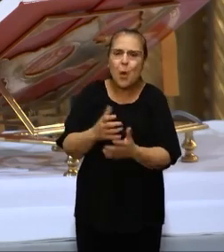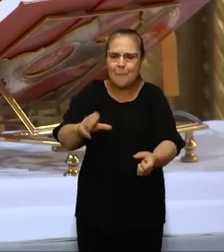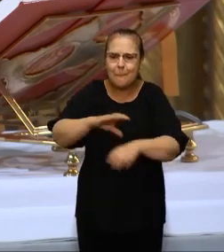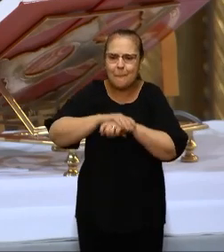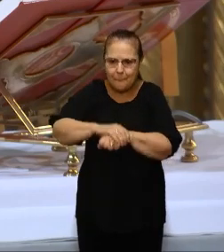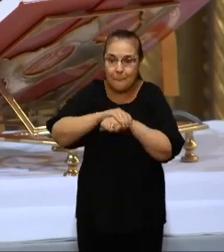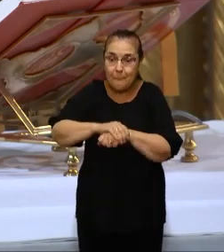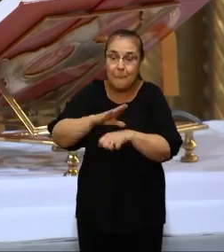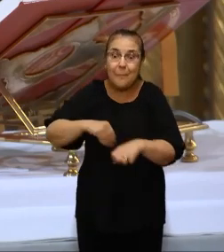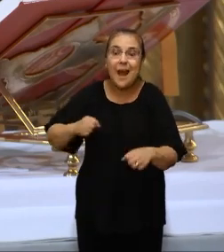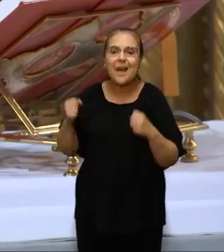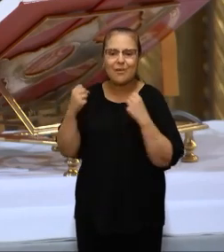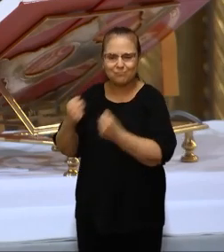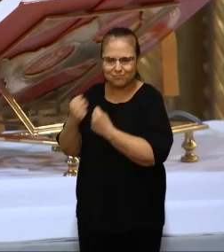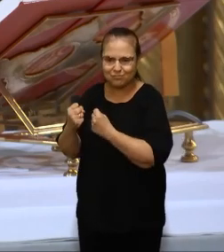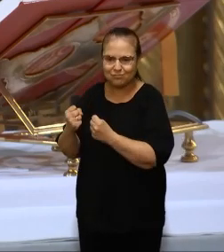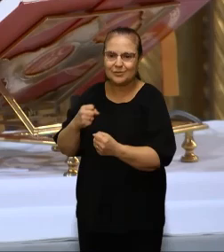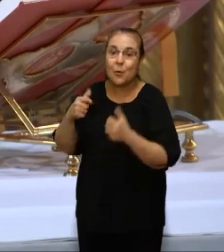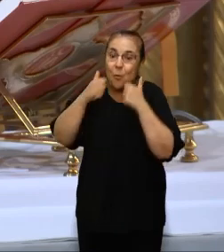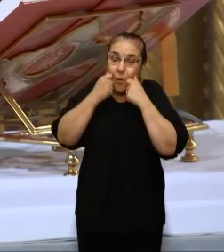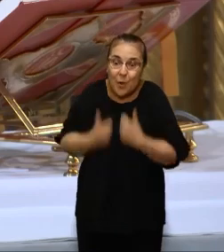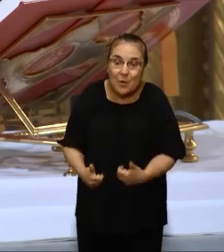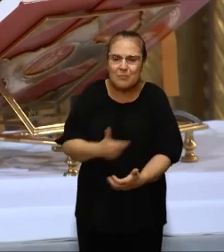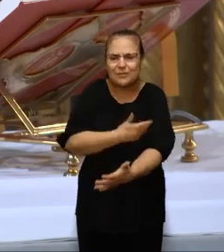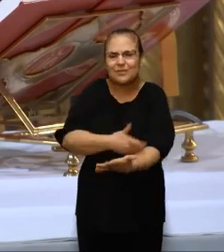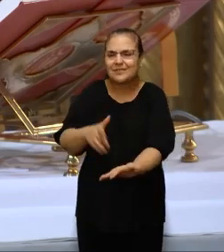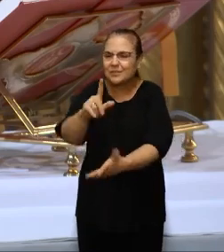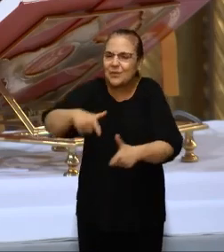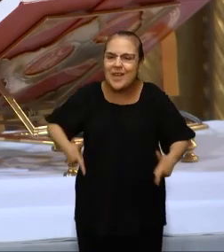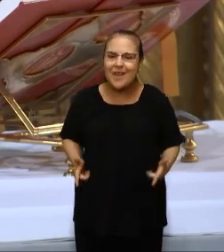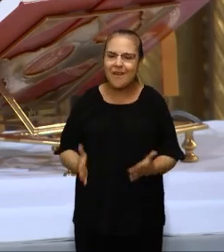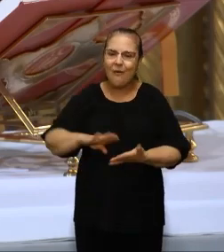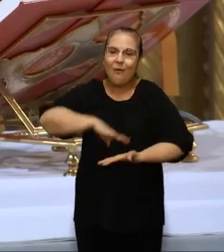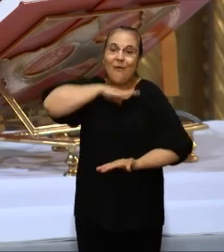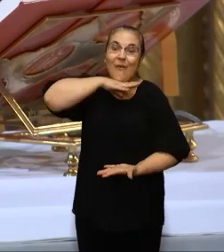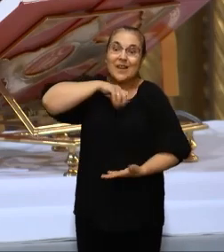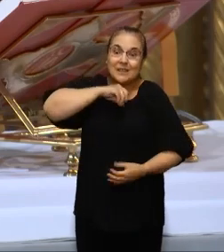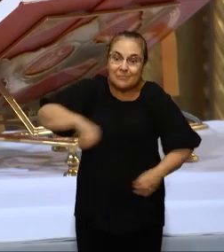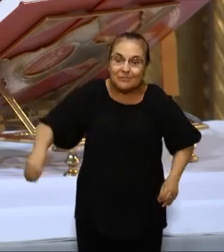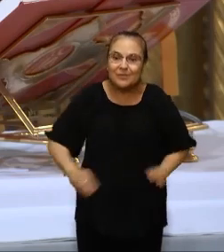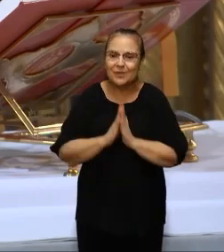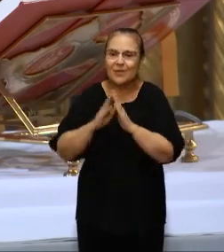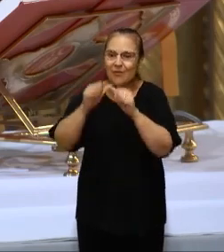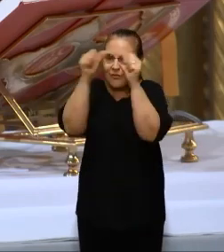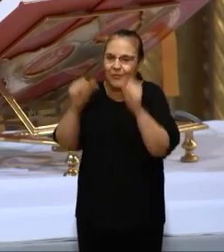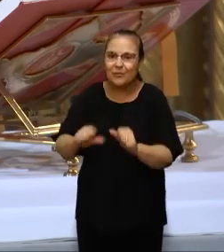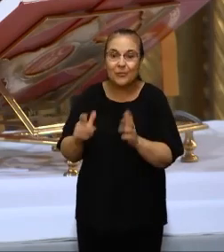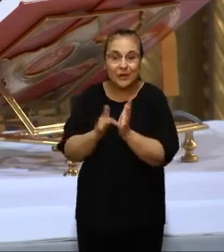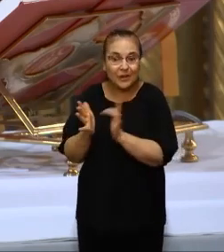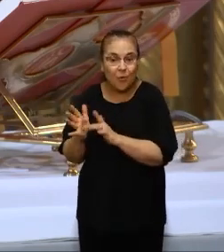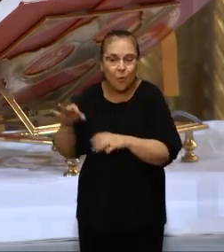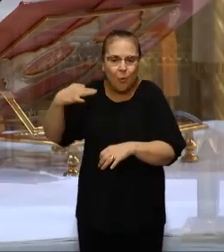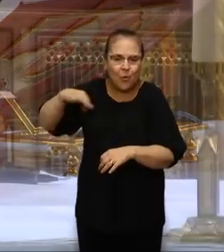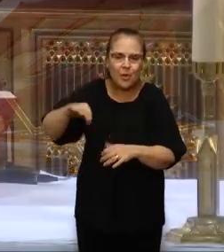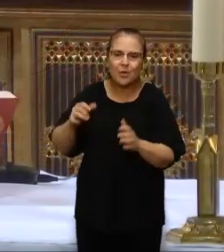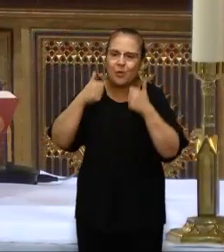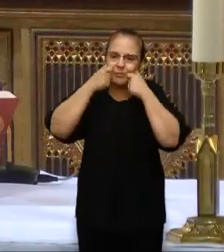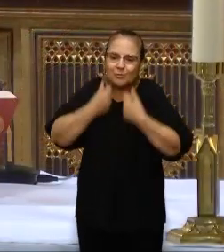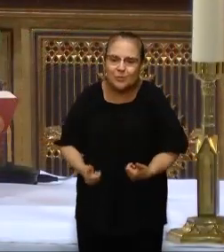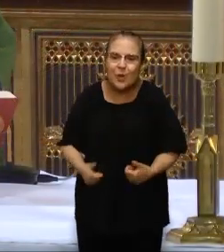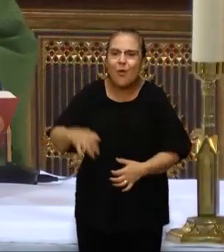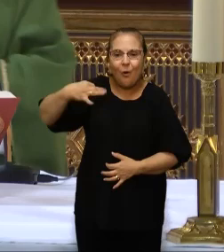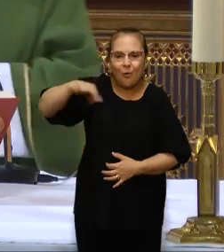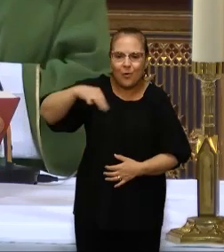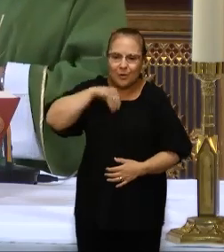que, fortalecidos con el cuerpo y la sangre de tu Hijo y llenos de su Espíritu Santo, formemos en Cristo un solo cuerpo y